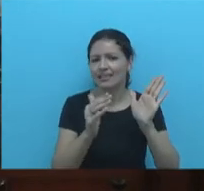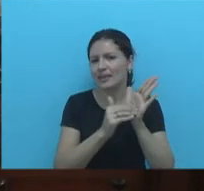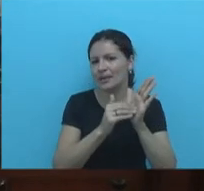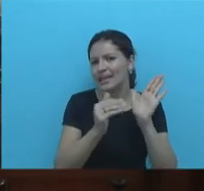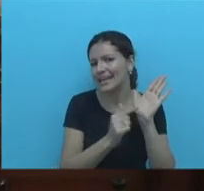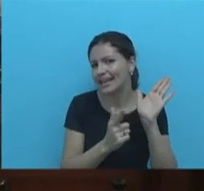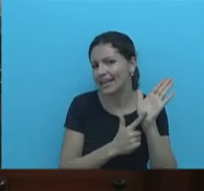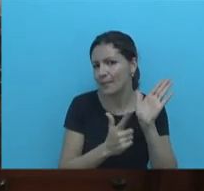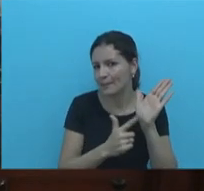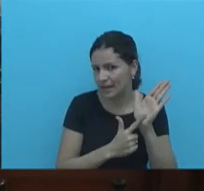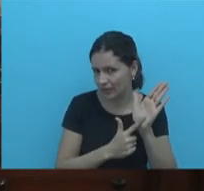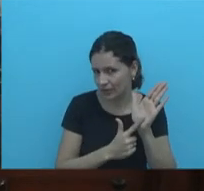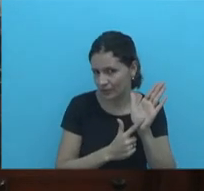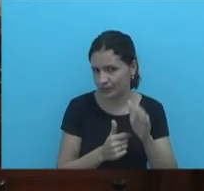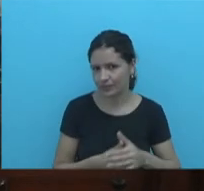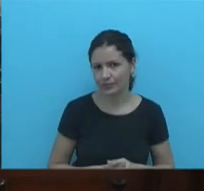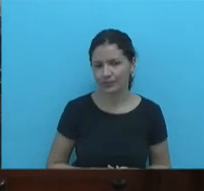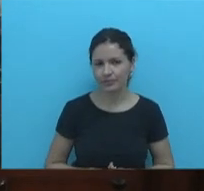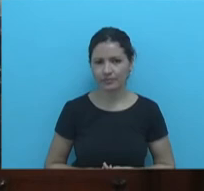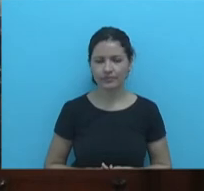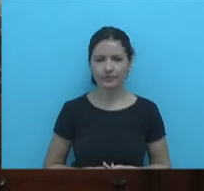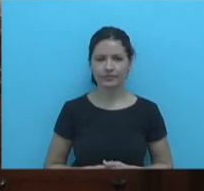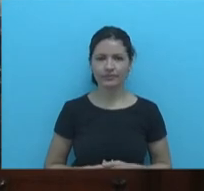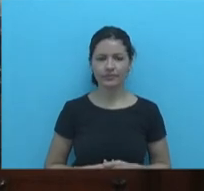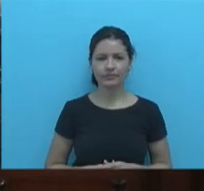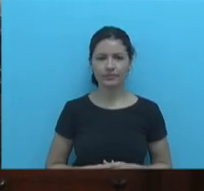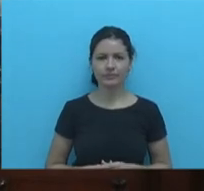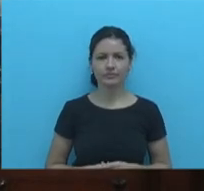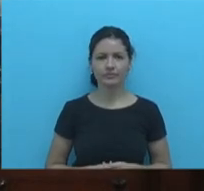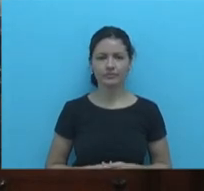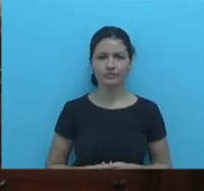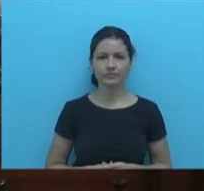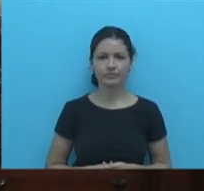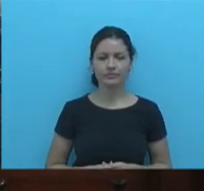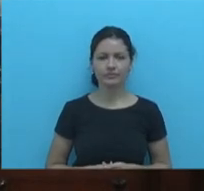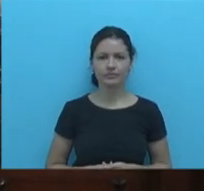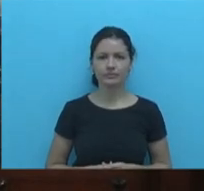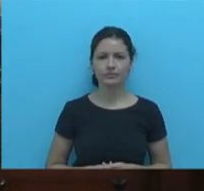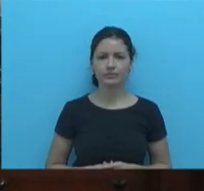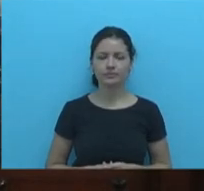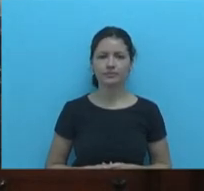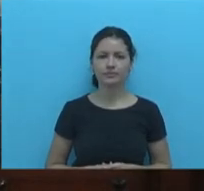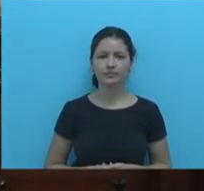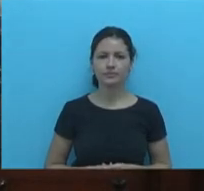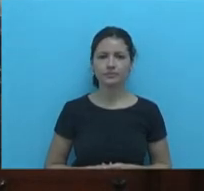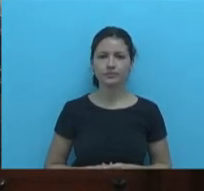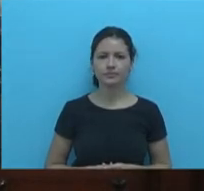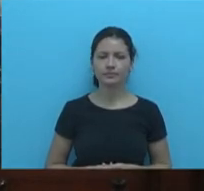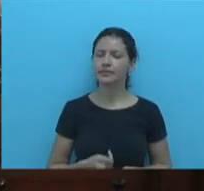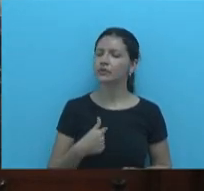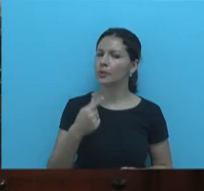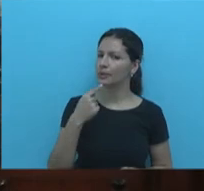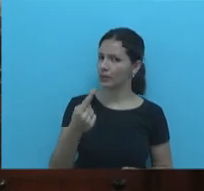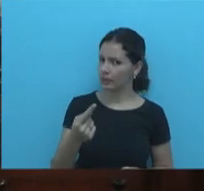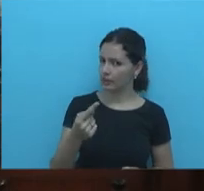aplicación. ¿Vos pediste la palabra? Sí, señor presidente. Lo que quería preguntar es si al ser